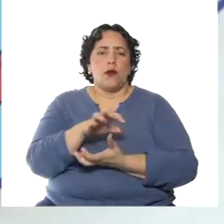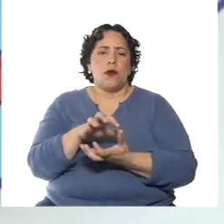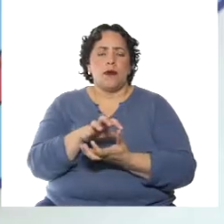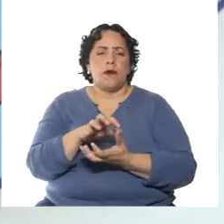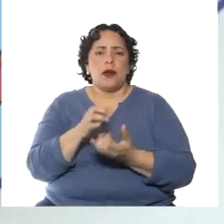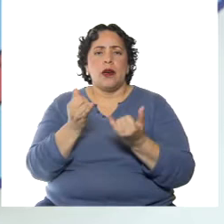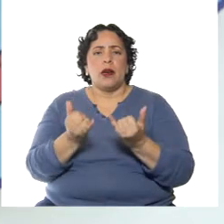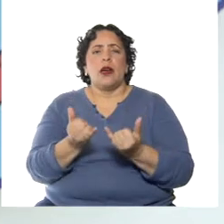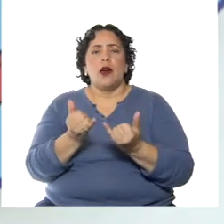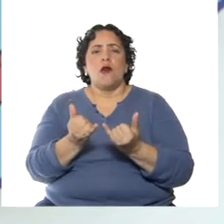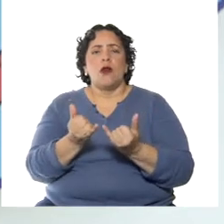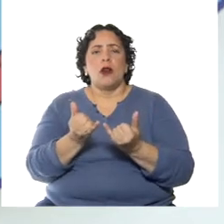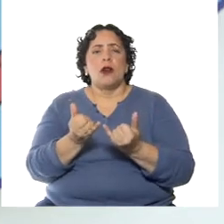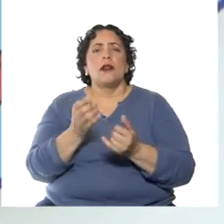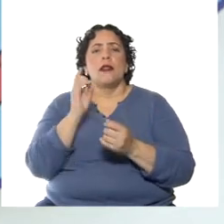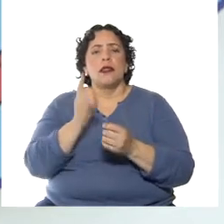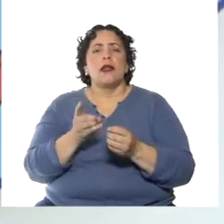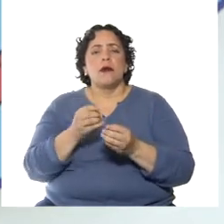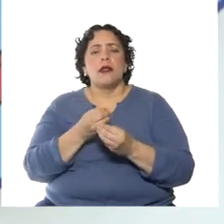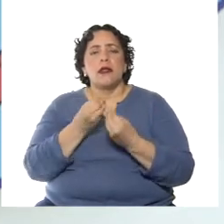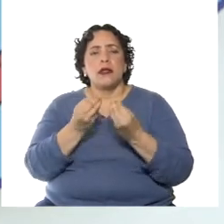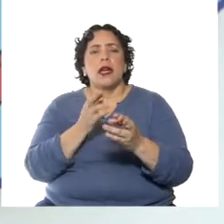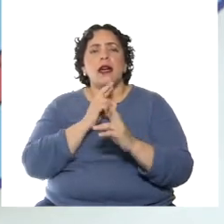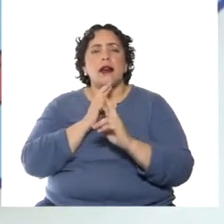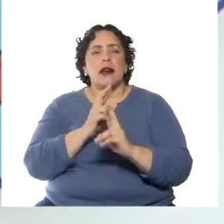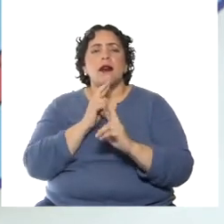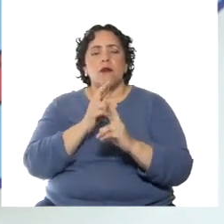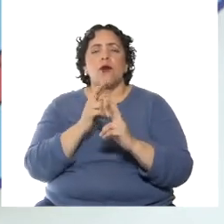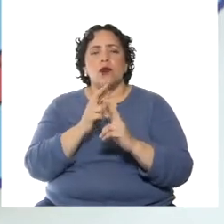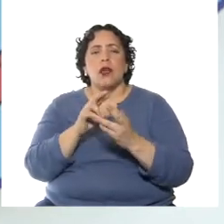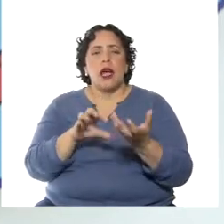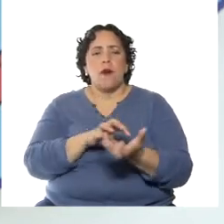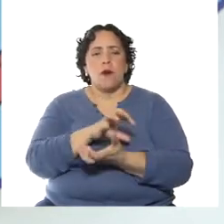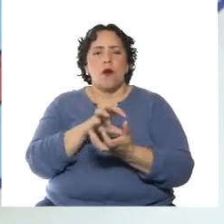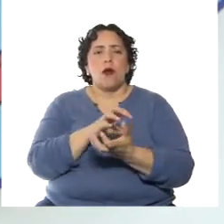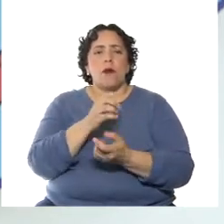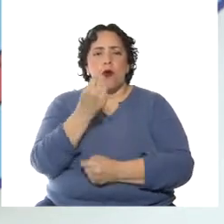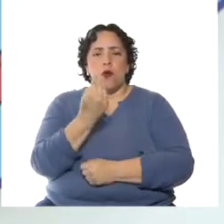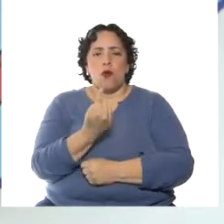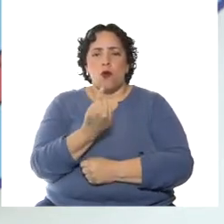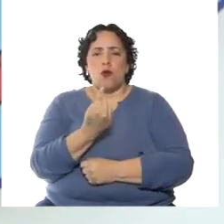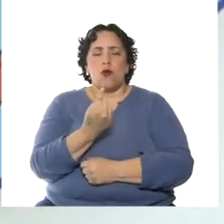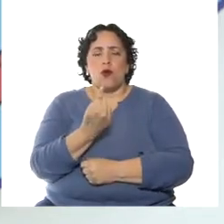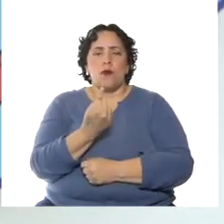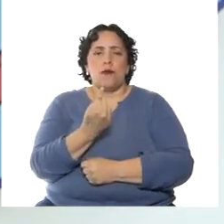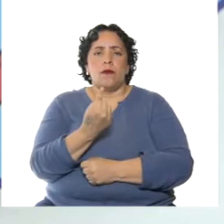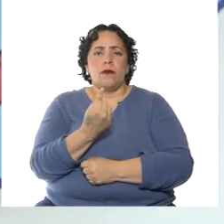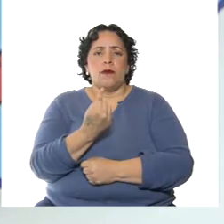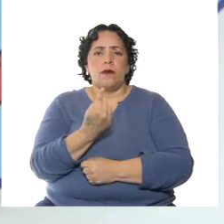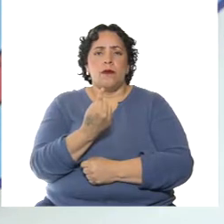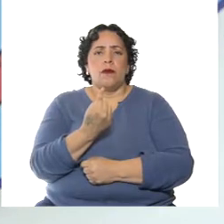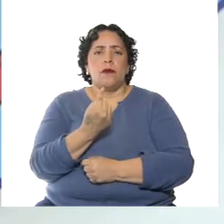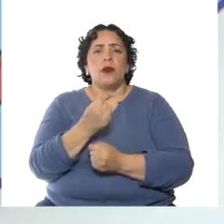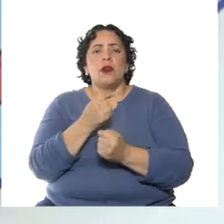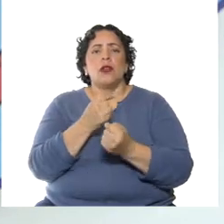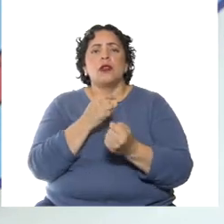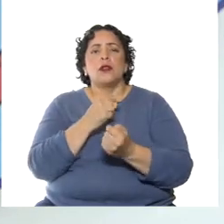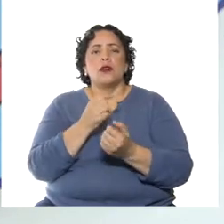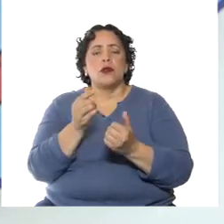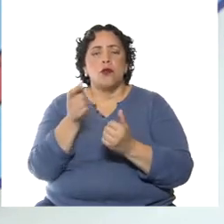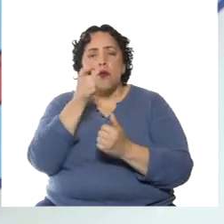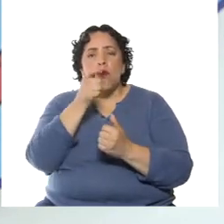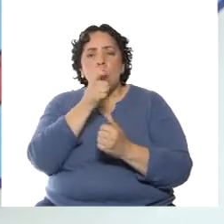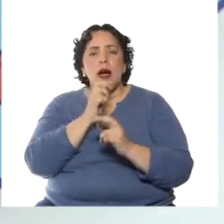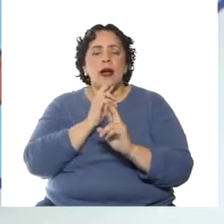con la formulación de hipótesis. Se deben dar respuestas posibles al problema planteado. Estas